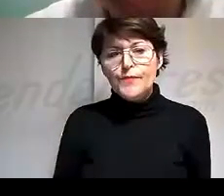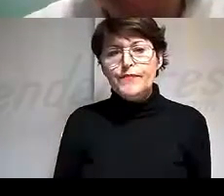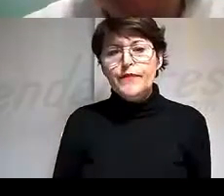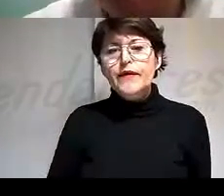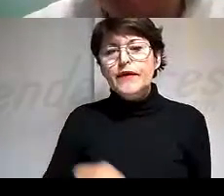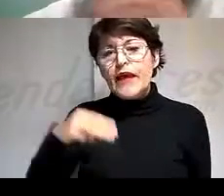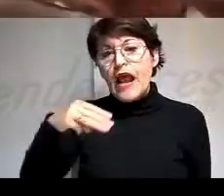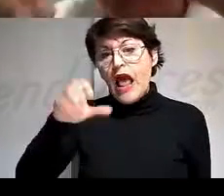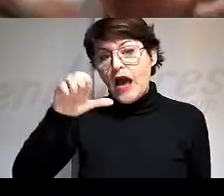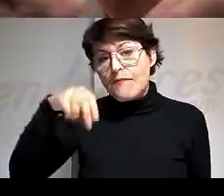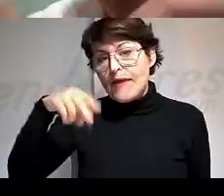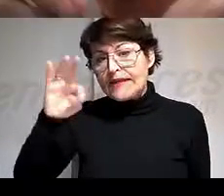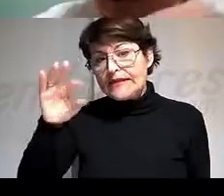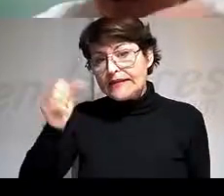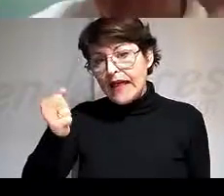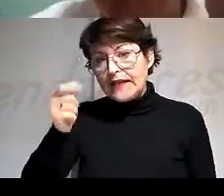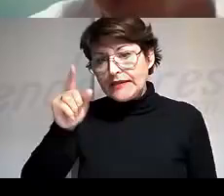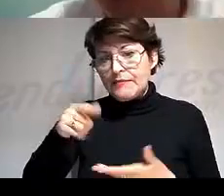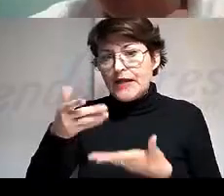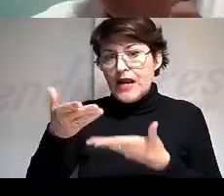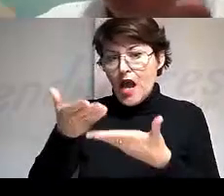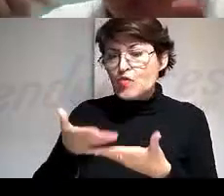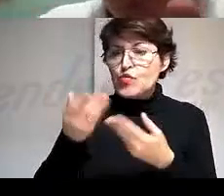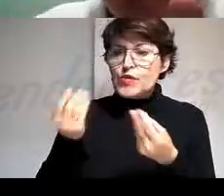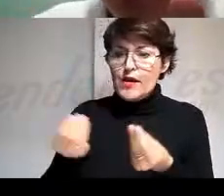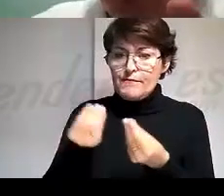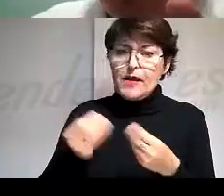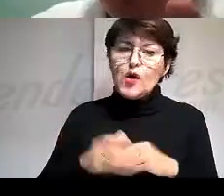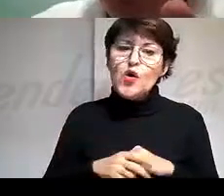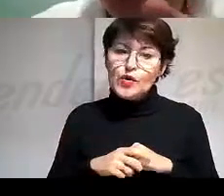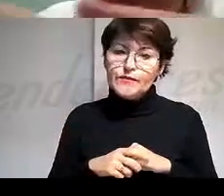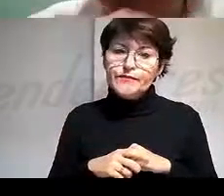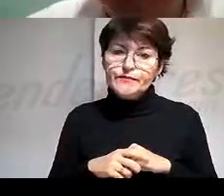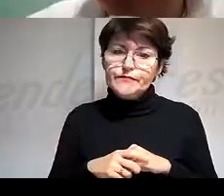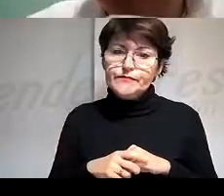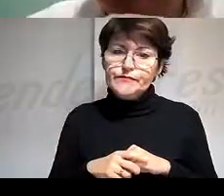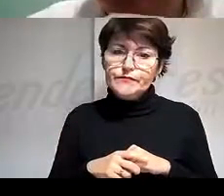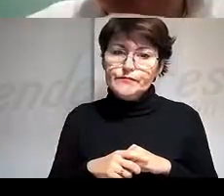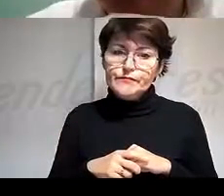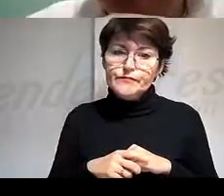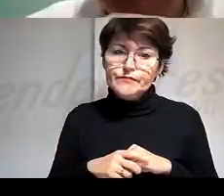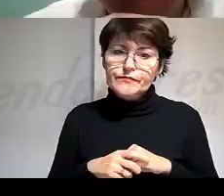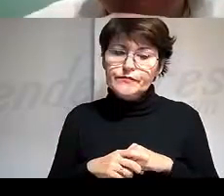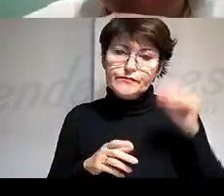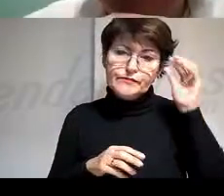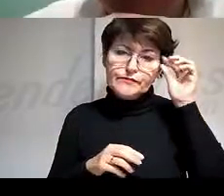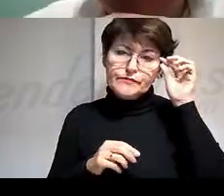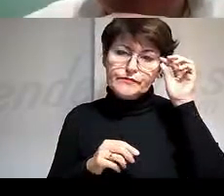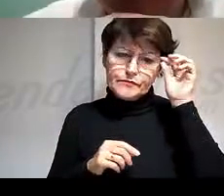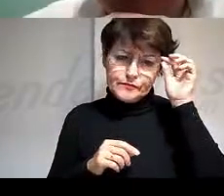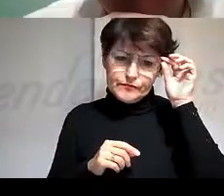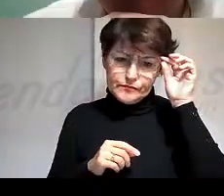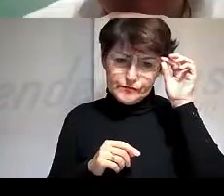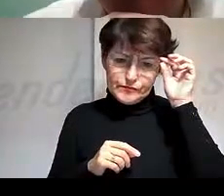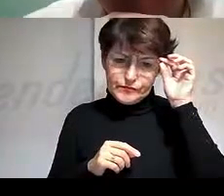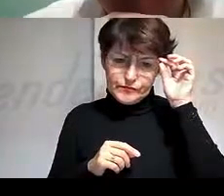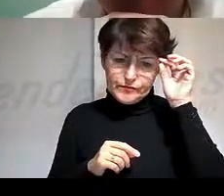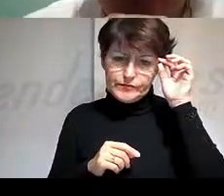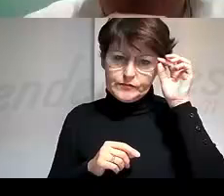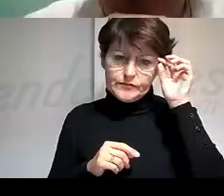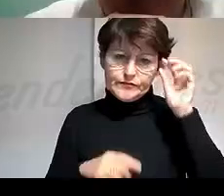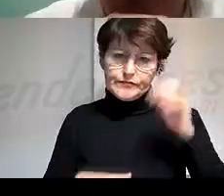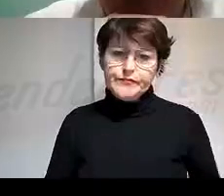menta, que lo que hace es una relajación de la musculatura lisa y por lo tanto un aumento del aporte circulatorio a ese